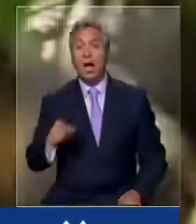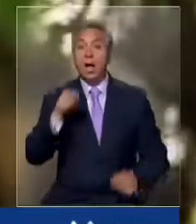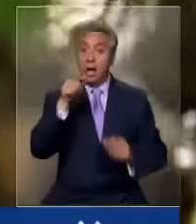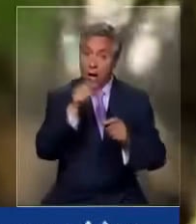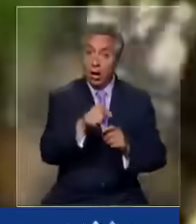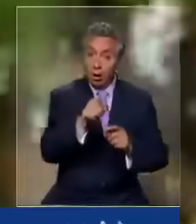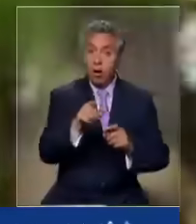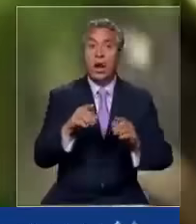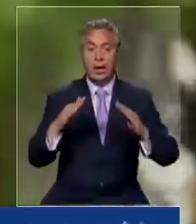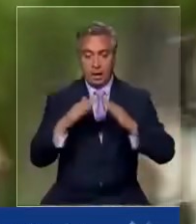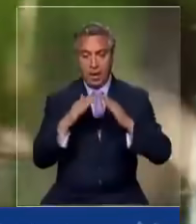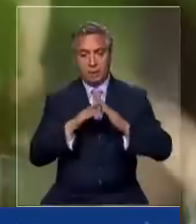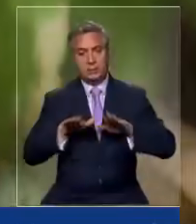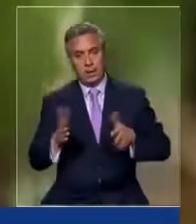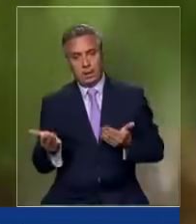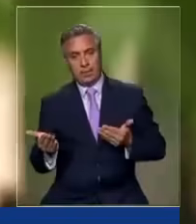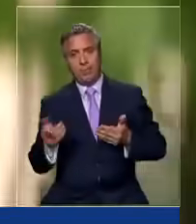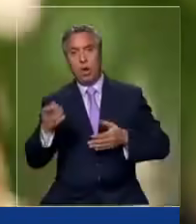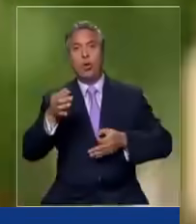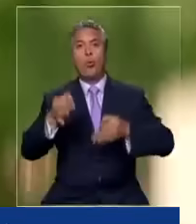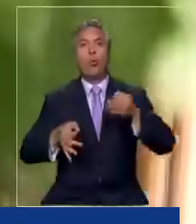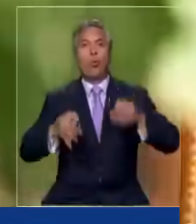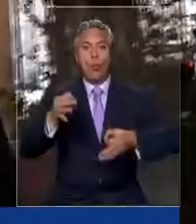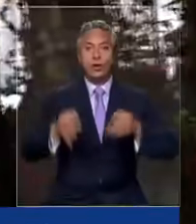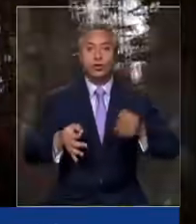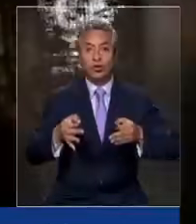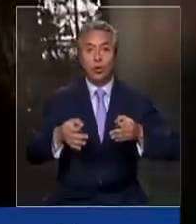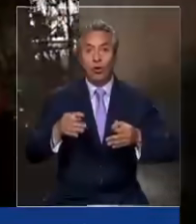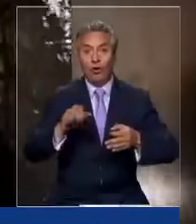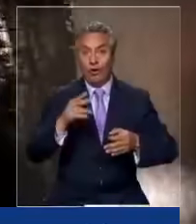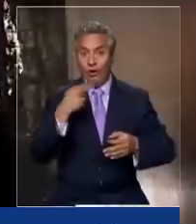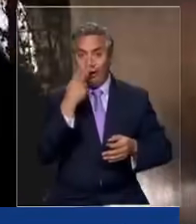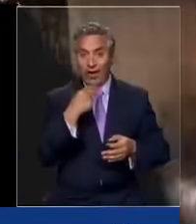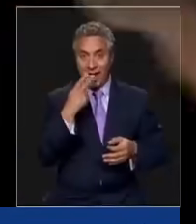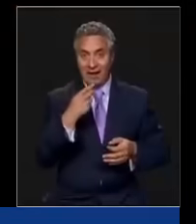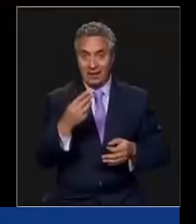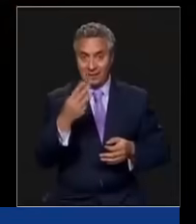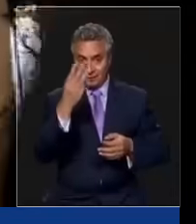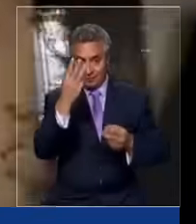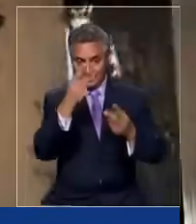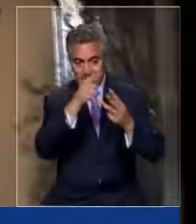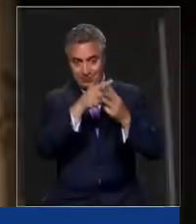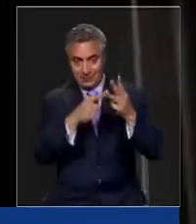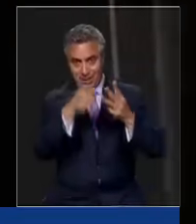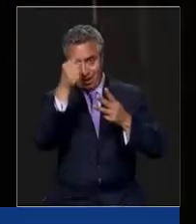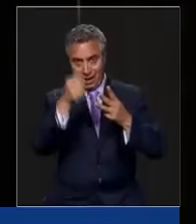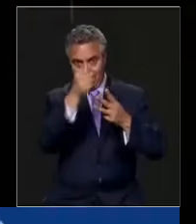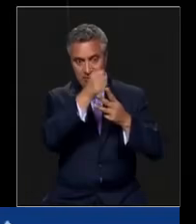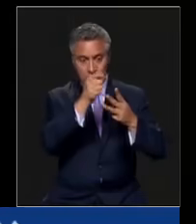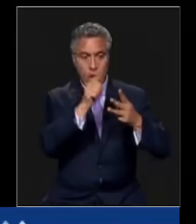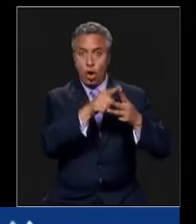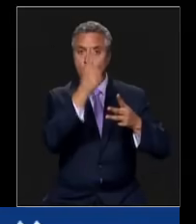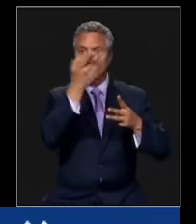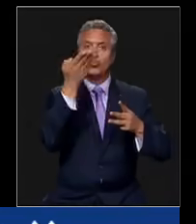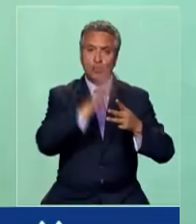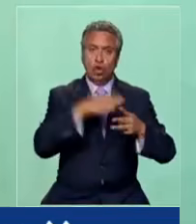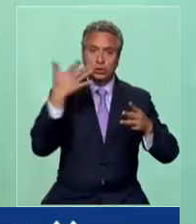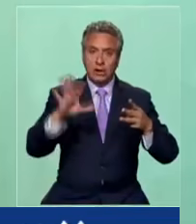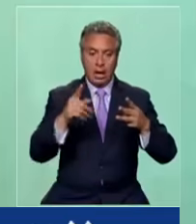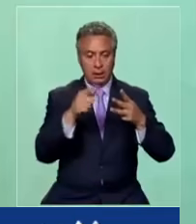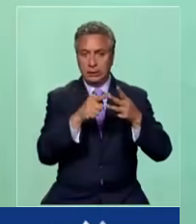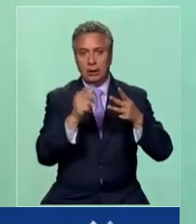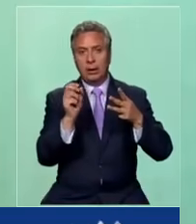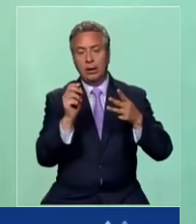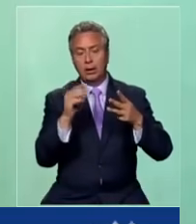un juicio oral en el que podría ser condenado o absuelto por 3 delitos de homicidio, 1 consumado y 2 frustrados. Lo